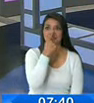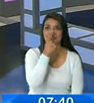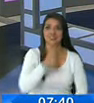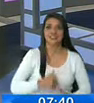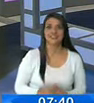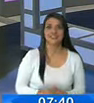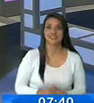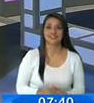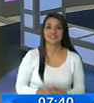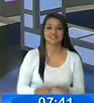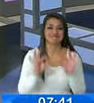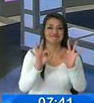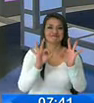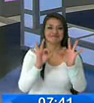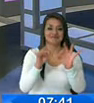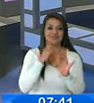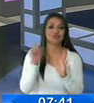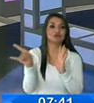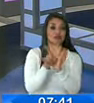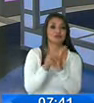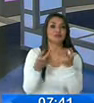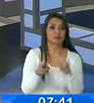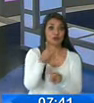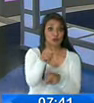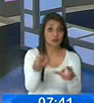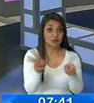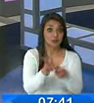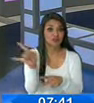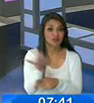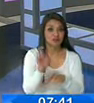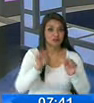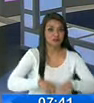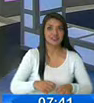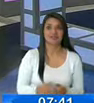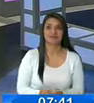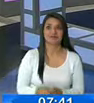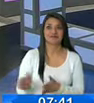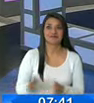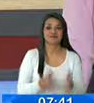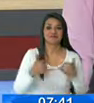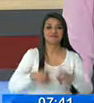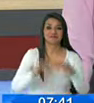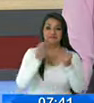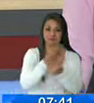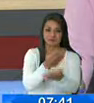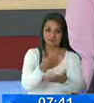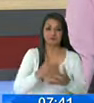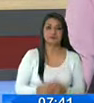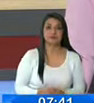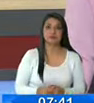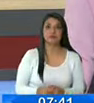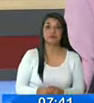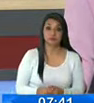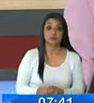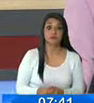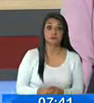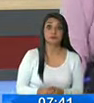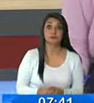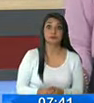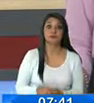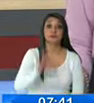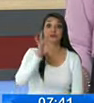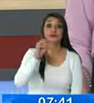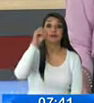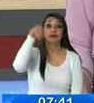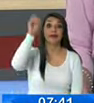Interesante. Bájalo. Buenísima, la voy a bajar entonces y ustedes también no se olviden de bajarla. Continuamos con la información y les contamos que a propósito de la celebración de los